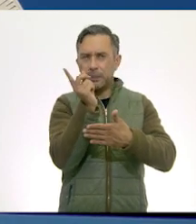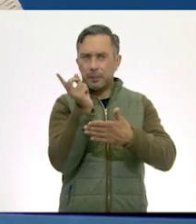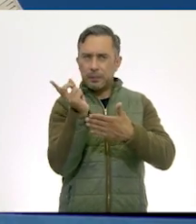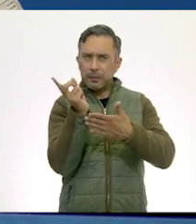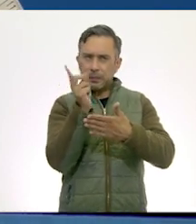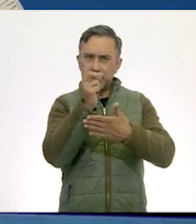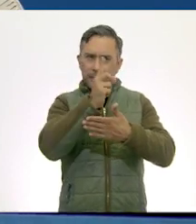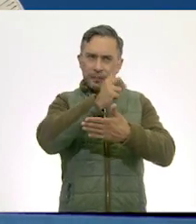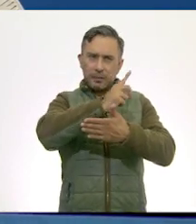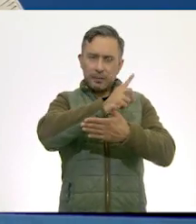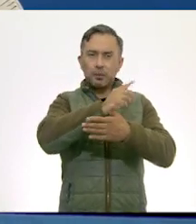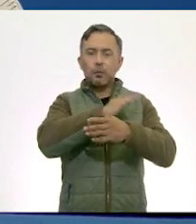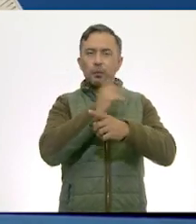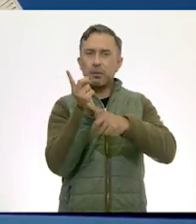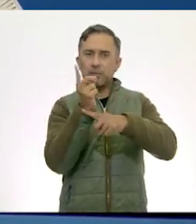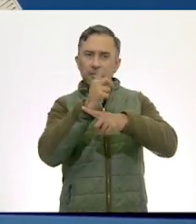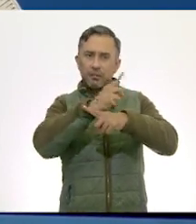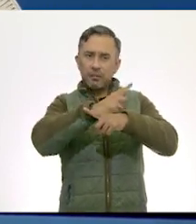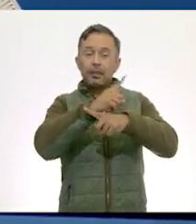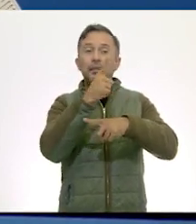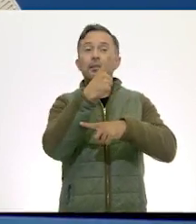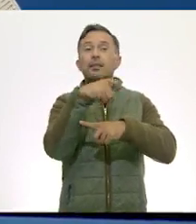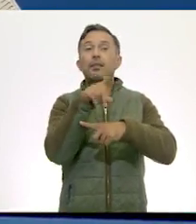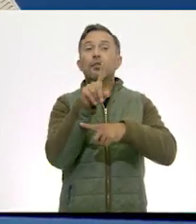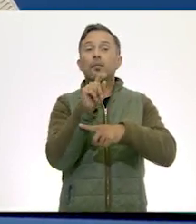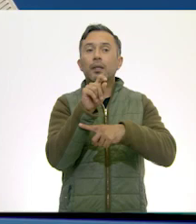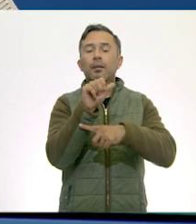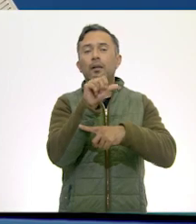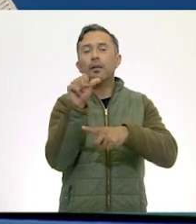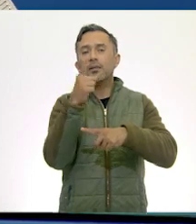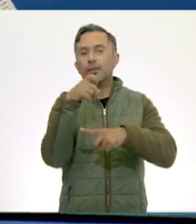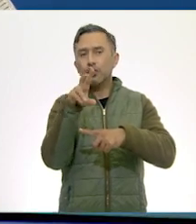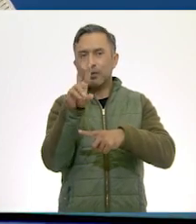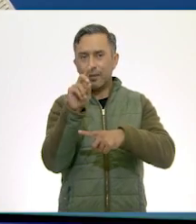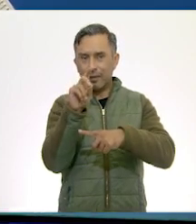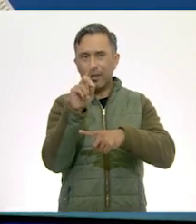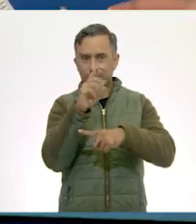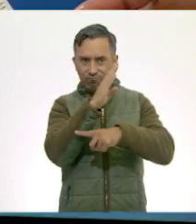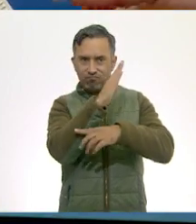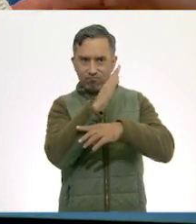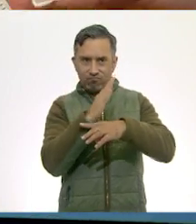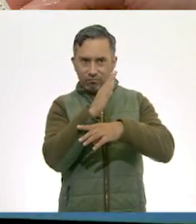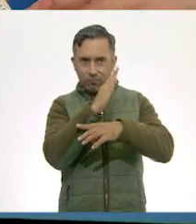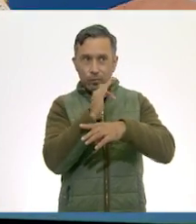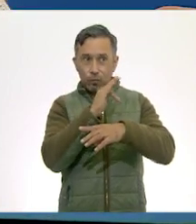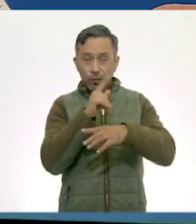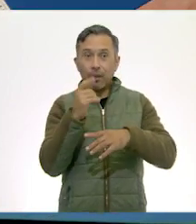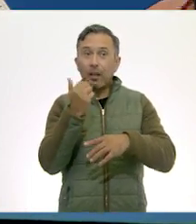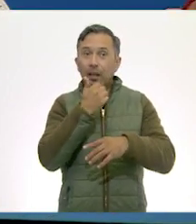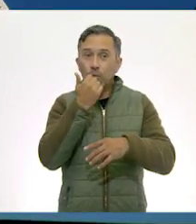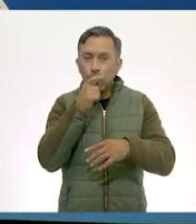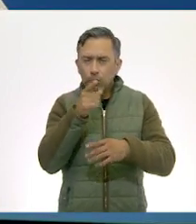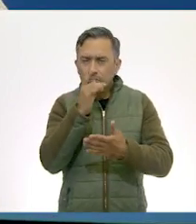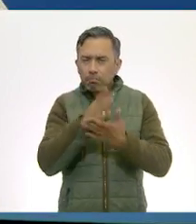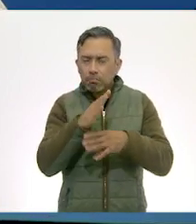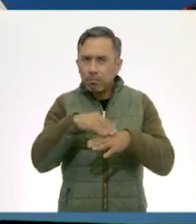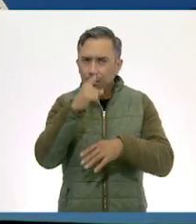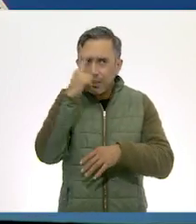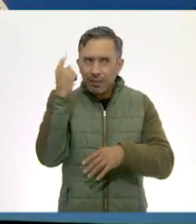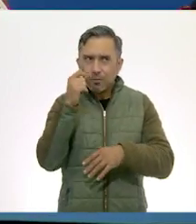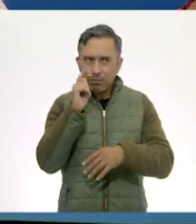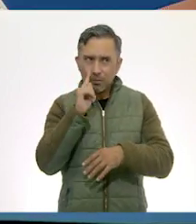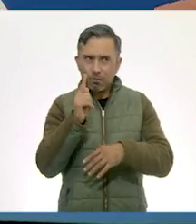entre 120 y 130. Porque esta línea, para que para los alumnos fuera más fácil, es una línea muy